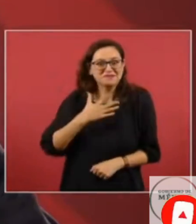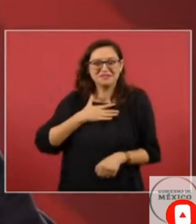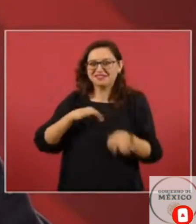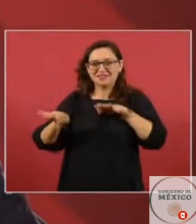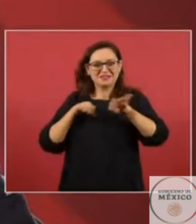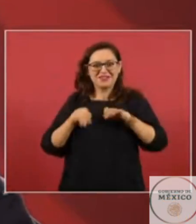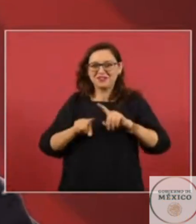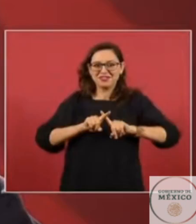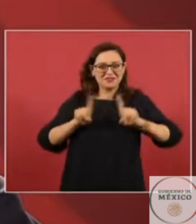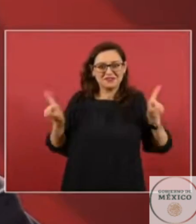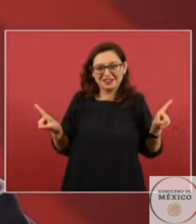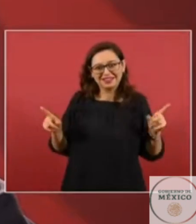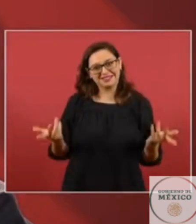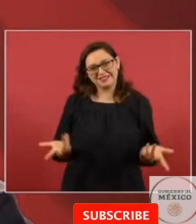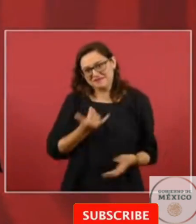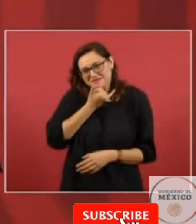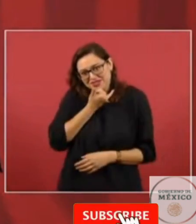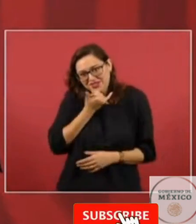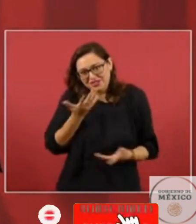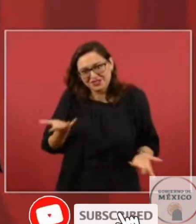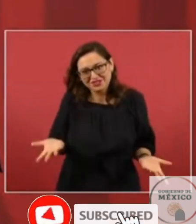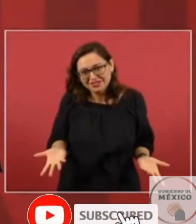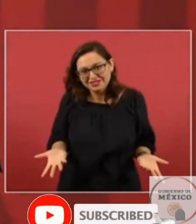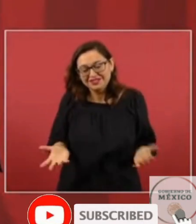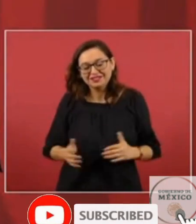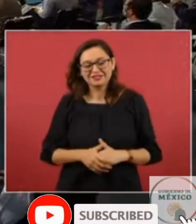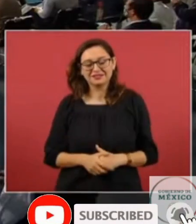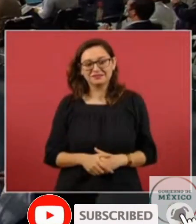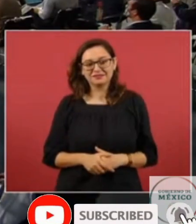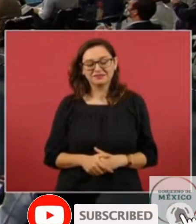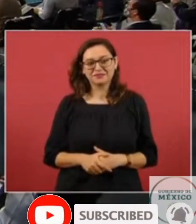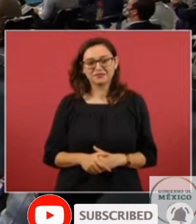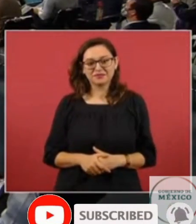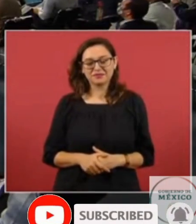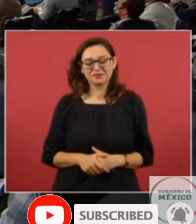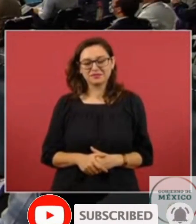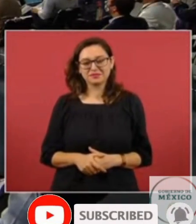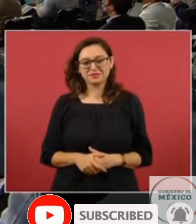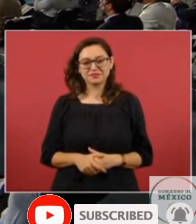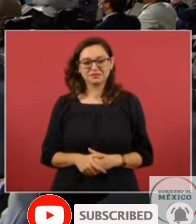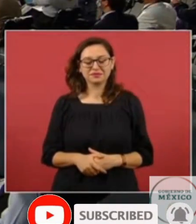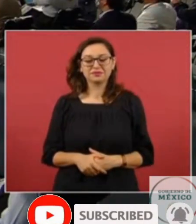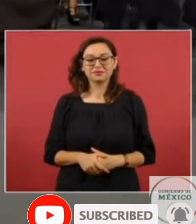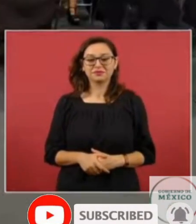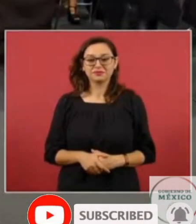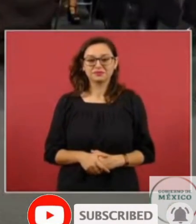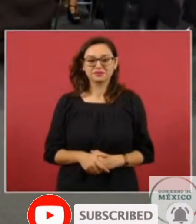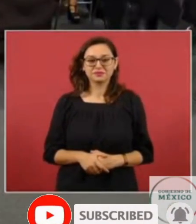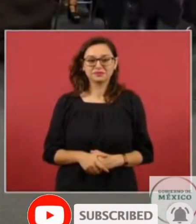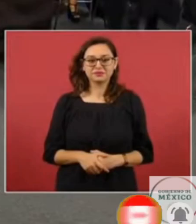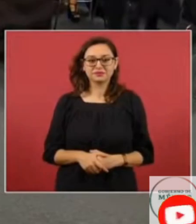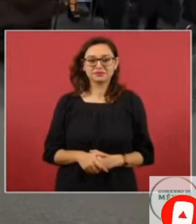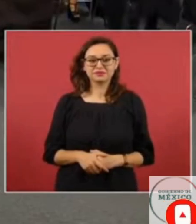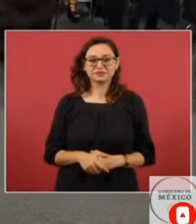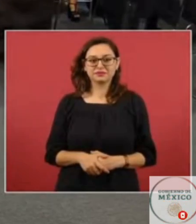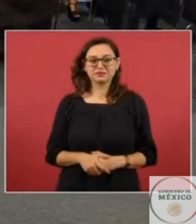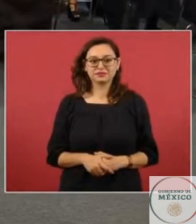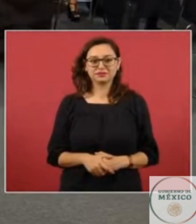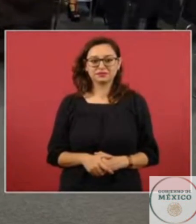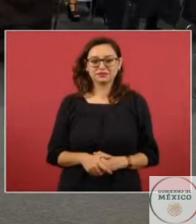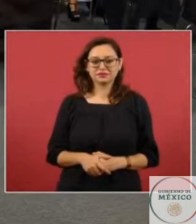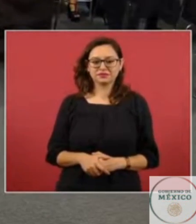no usen el dinero que estamos convencidos que tiene procedencia ilícita, sin